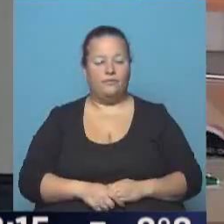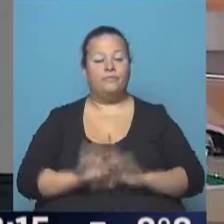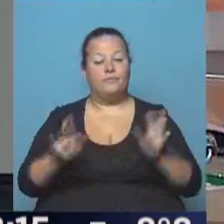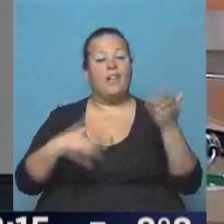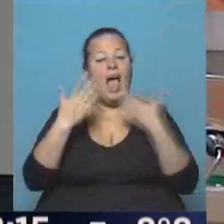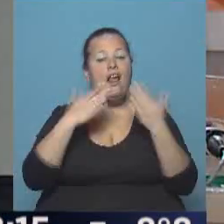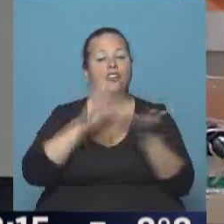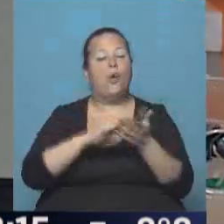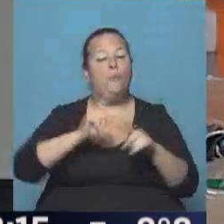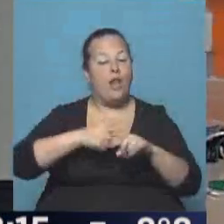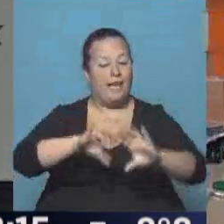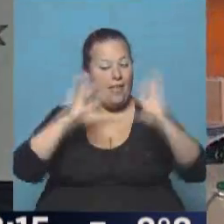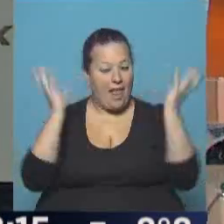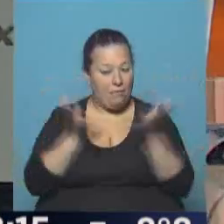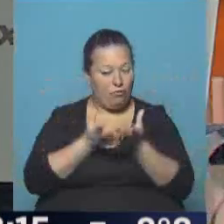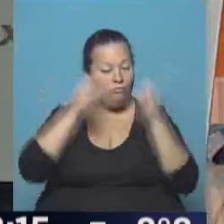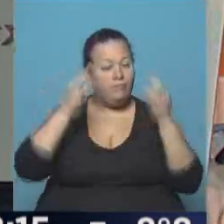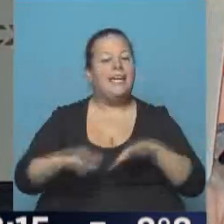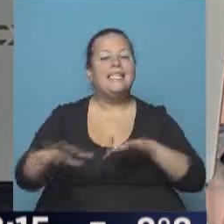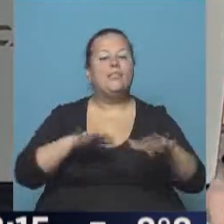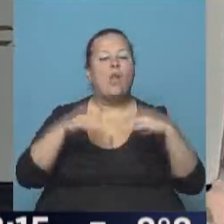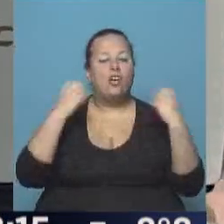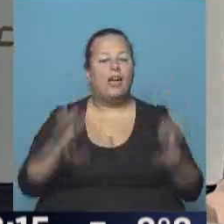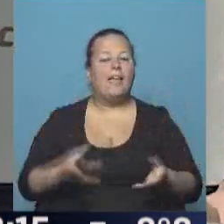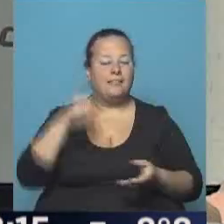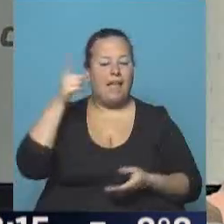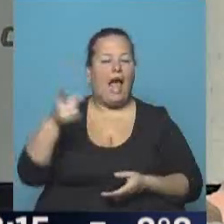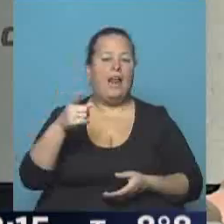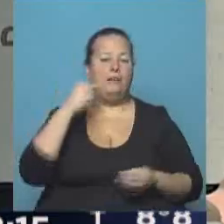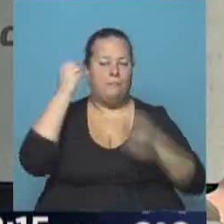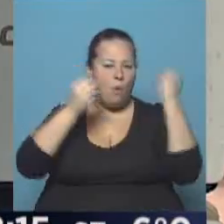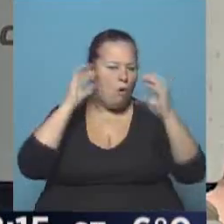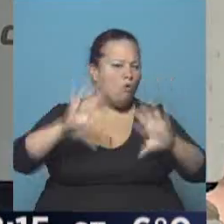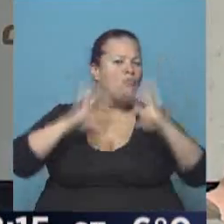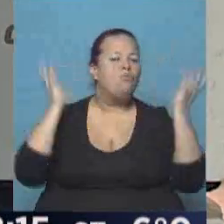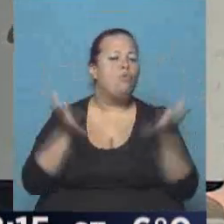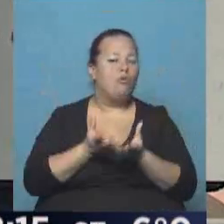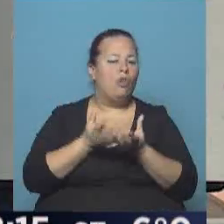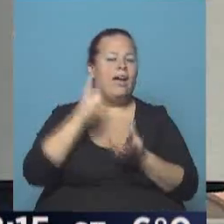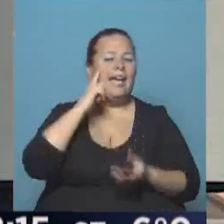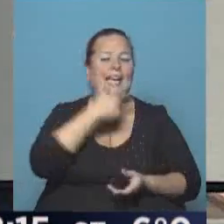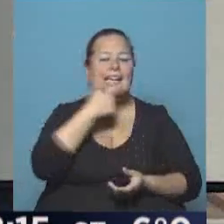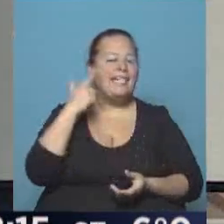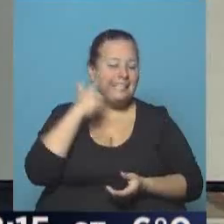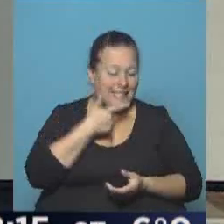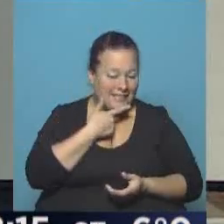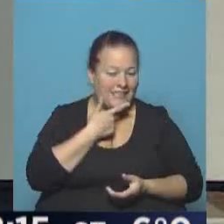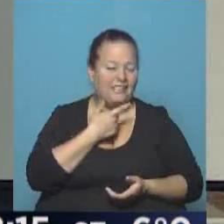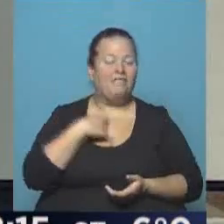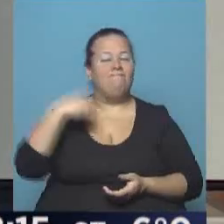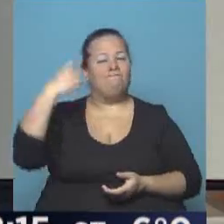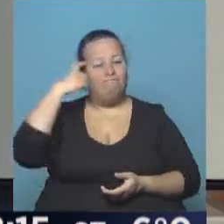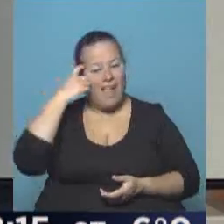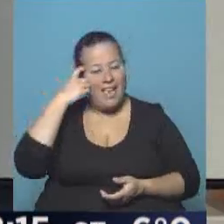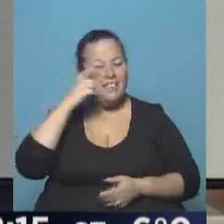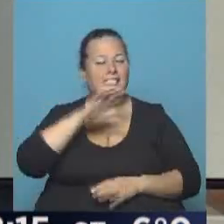Vamos a hablar un poco de política internacional, en verdad, de la situación que mantiene en vilo al mundo, el ISIS. Uno presupuso que